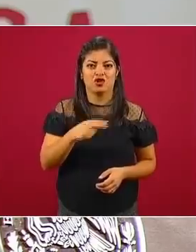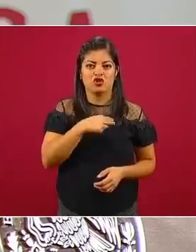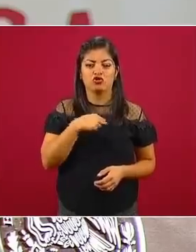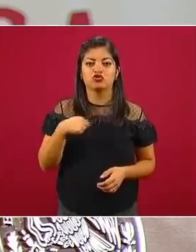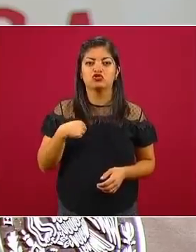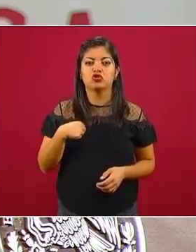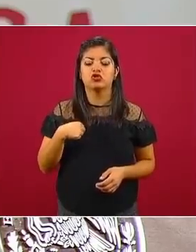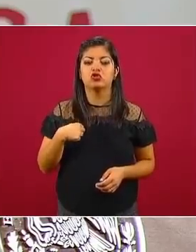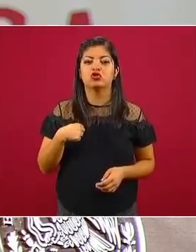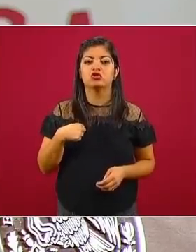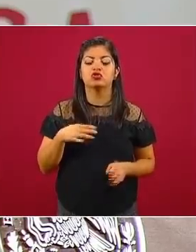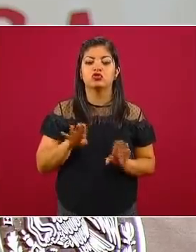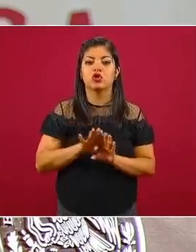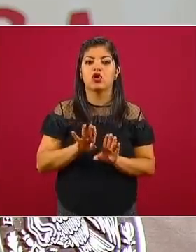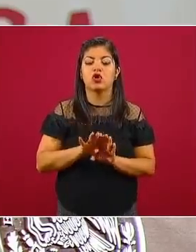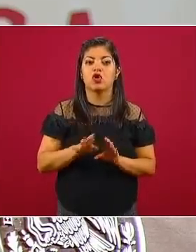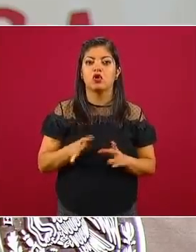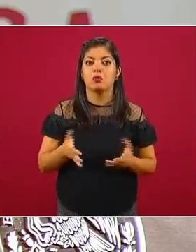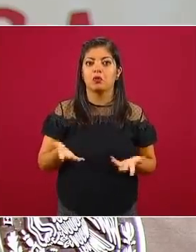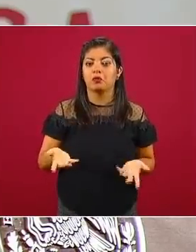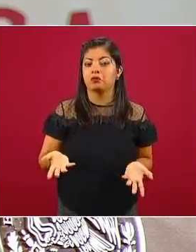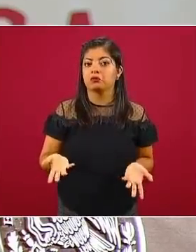ajeno